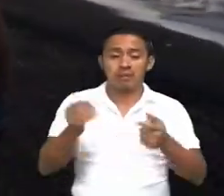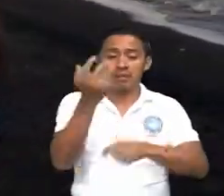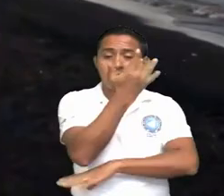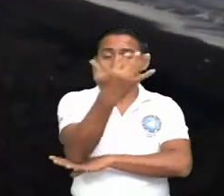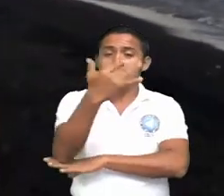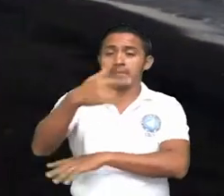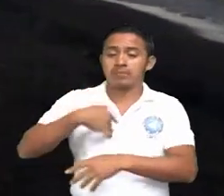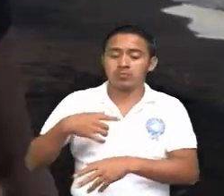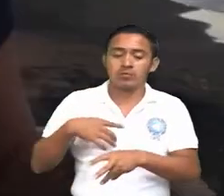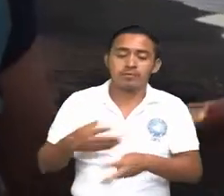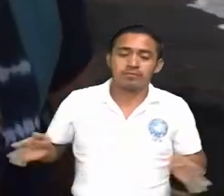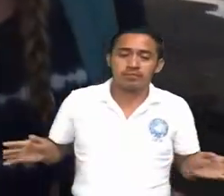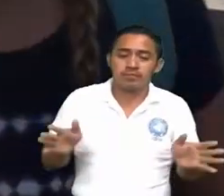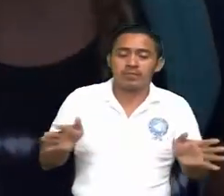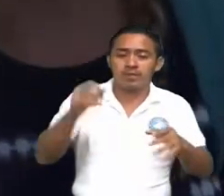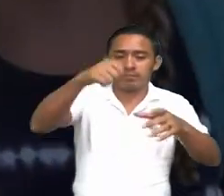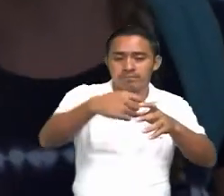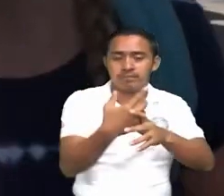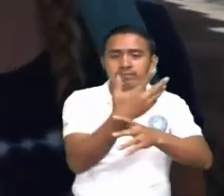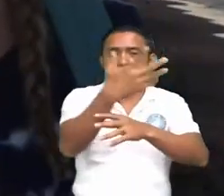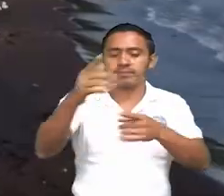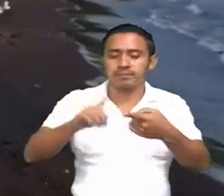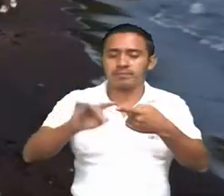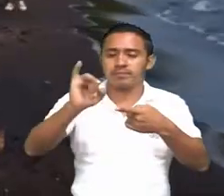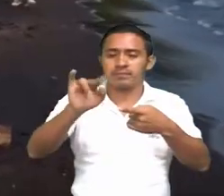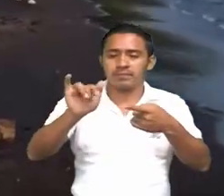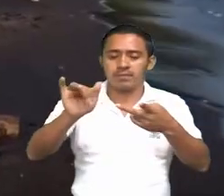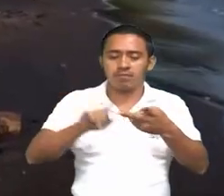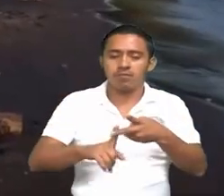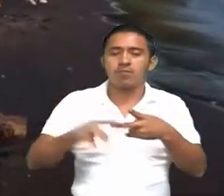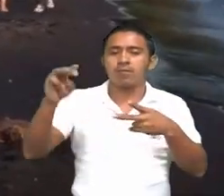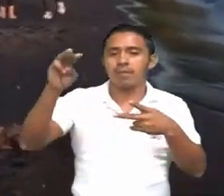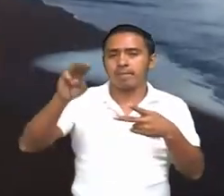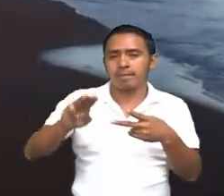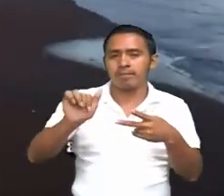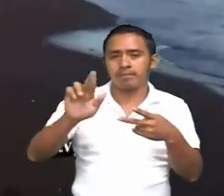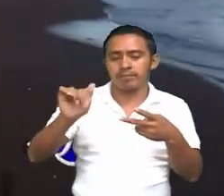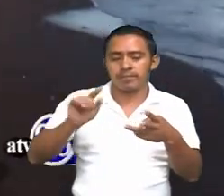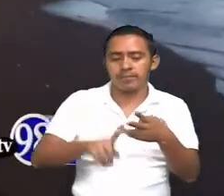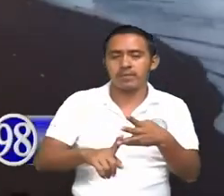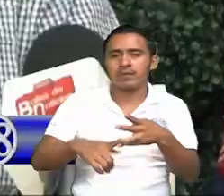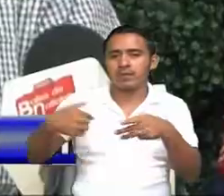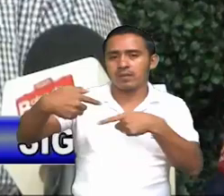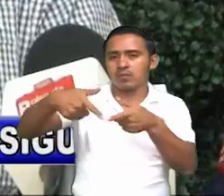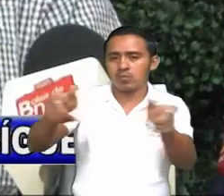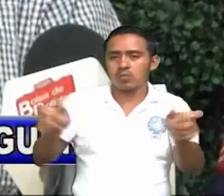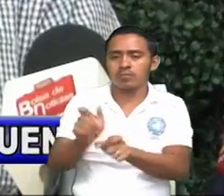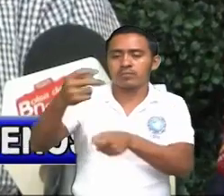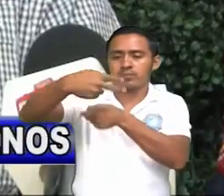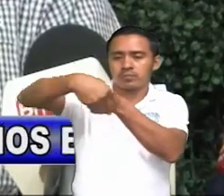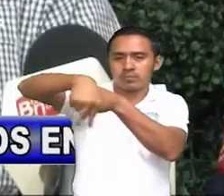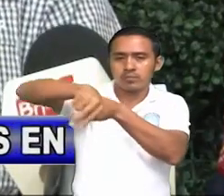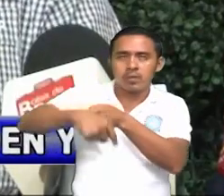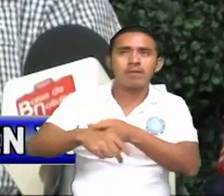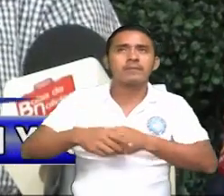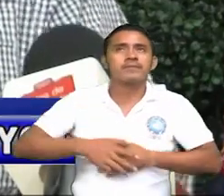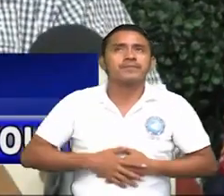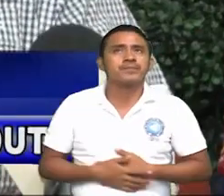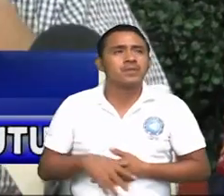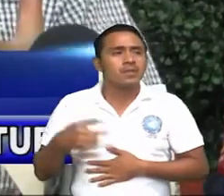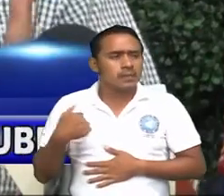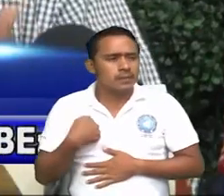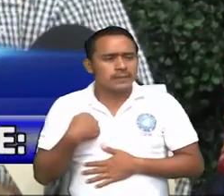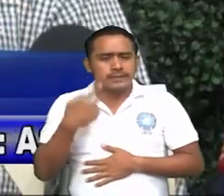que impulsa el Marena, INAFOR y el movimiento ambientalista Guardabarranco. Creo que aquí es evidente el